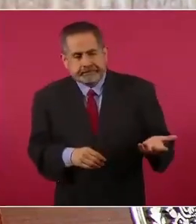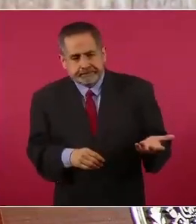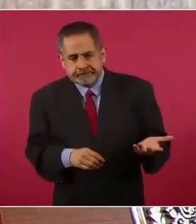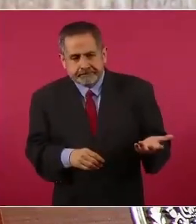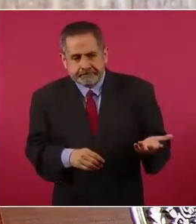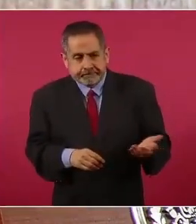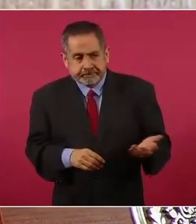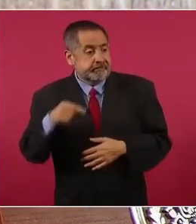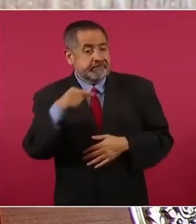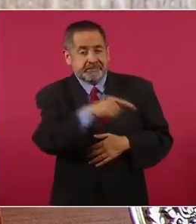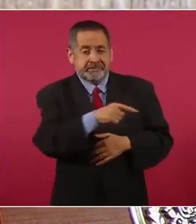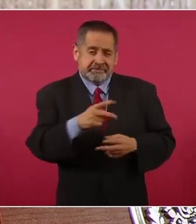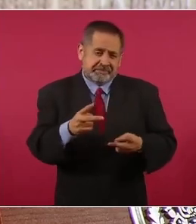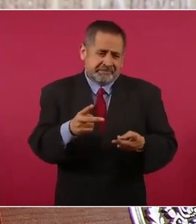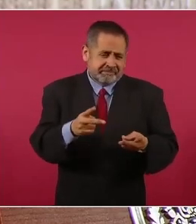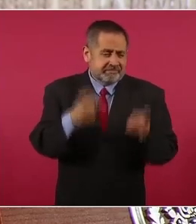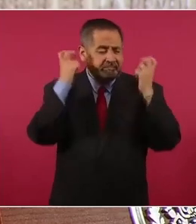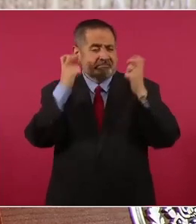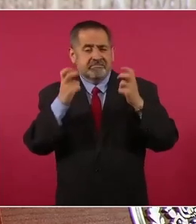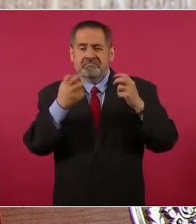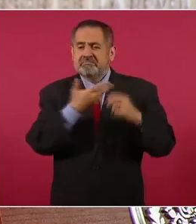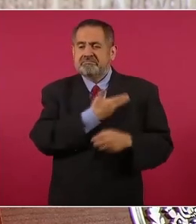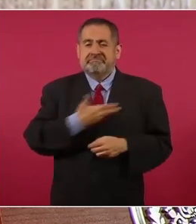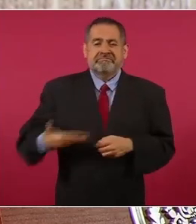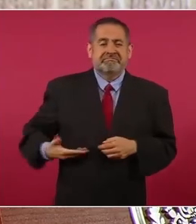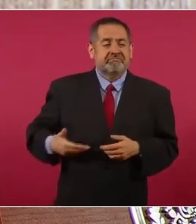él se robó la presidencia.